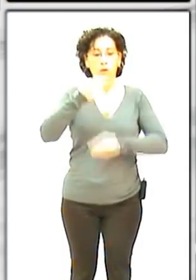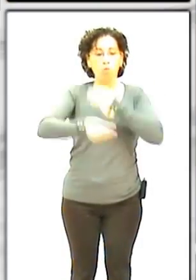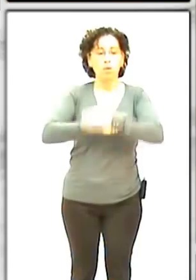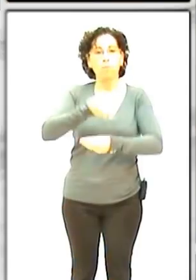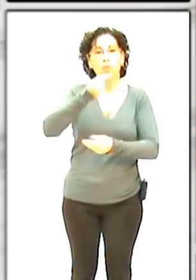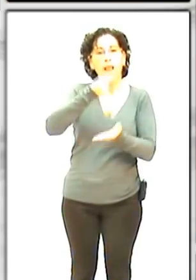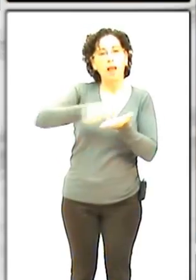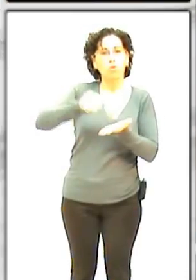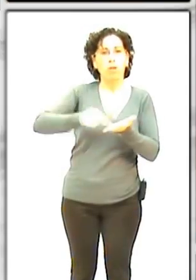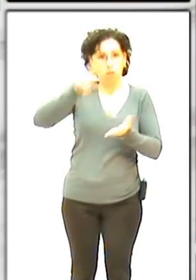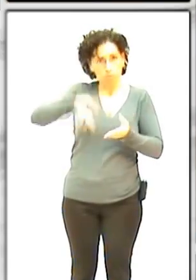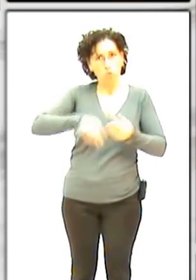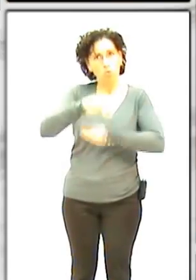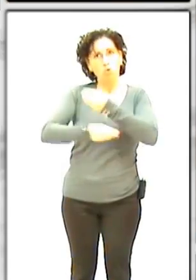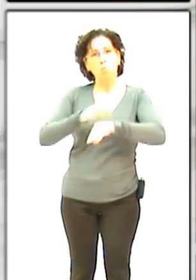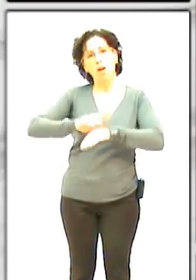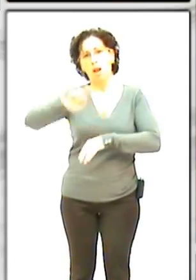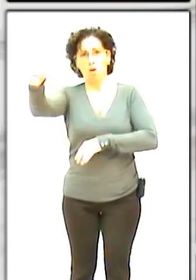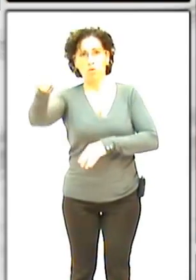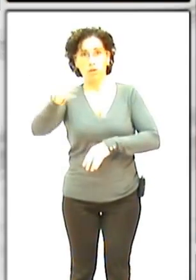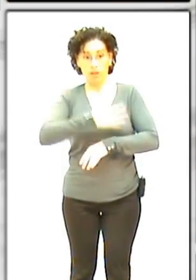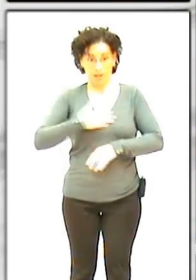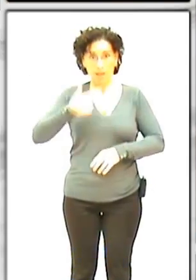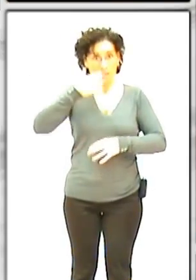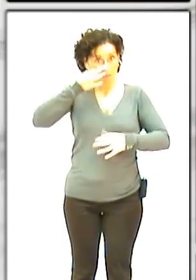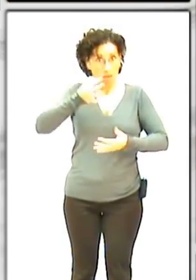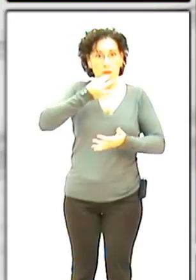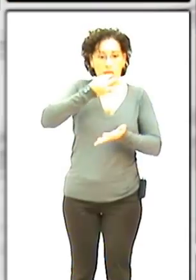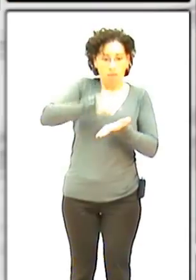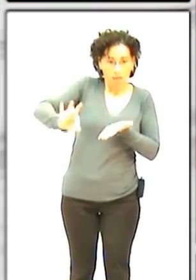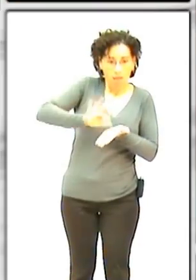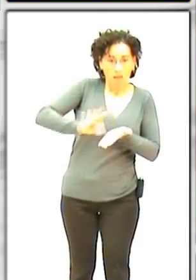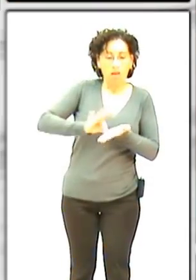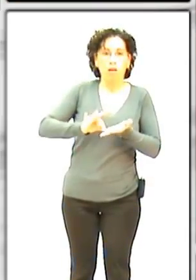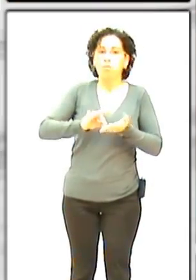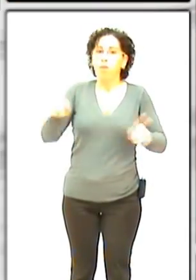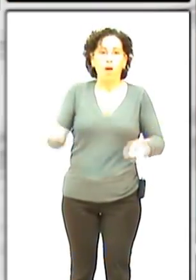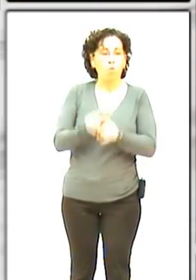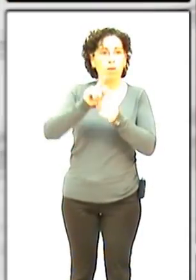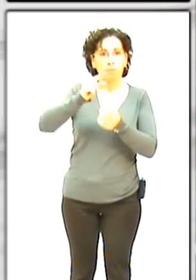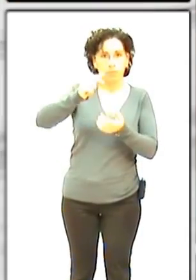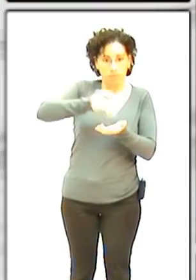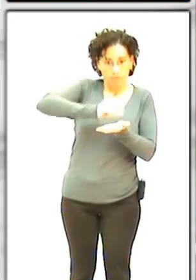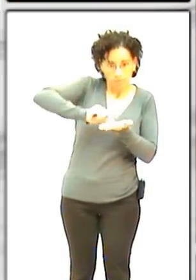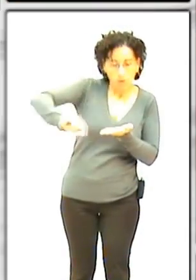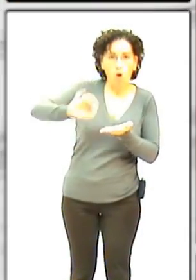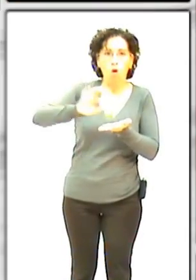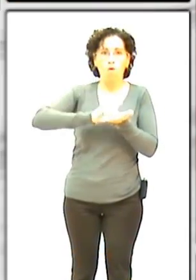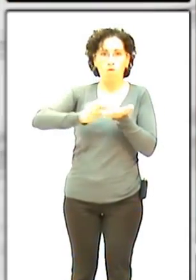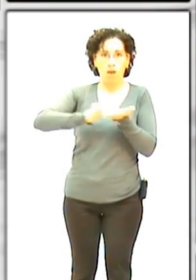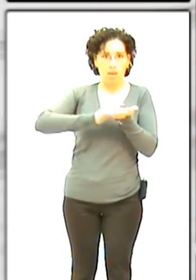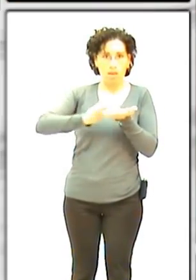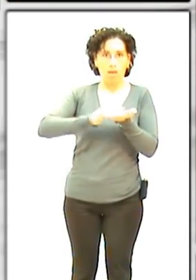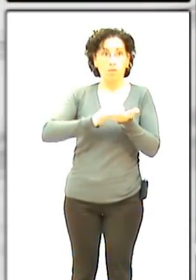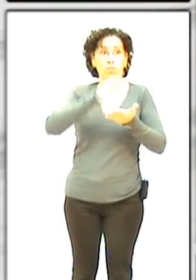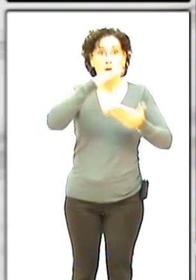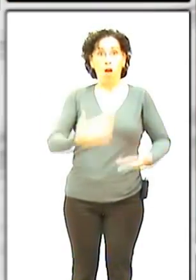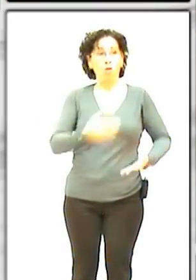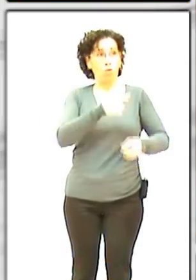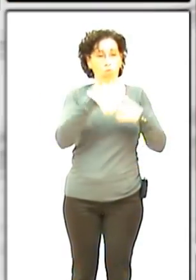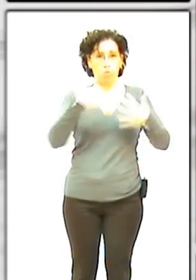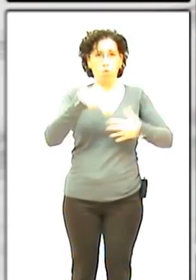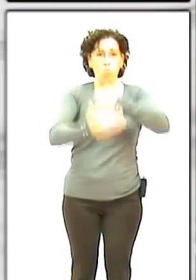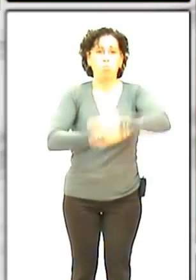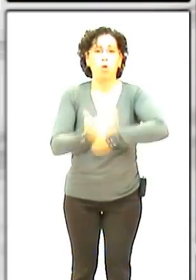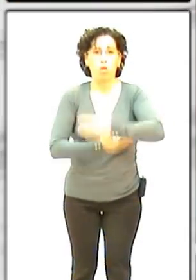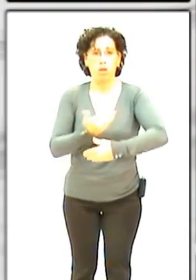que se utilizaban para otra cosa, como su nombre dice, para tomar notas, en braille o en tinta, etcétera. Pero como tienen ahora gran capacidad de proceso y esta vez